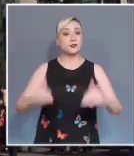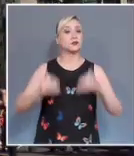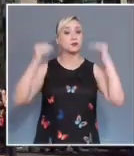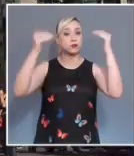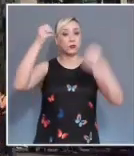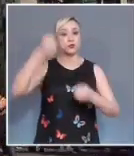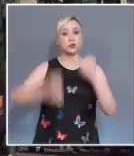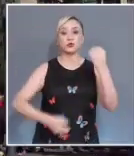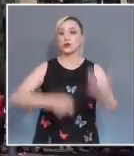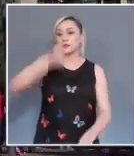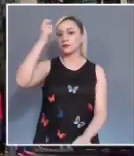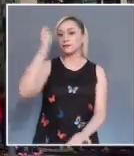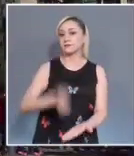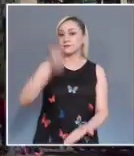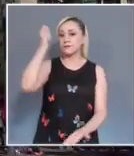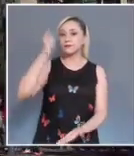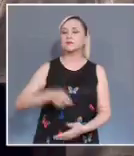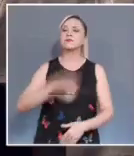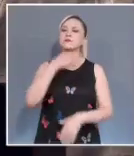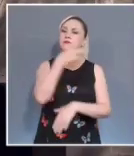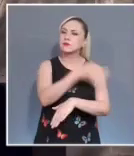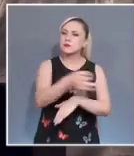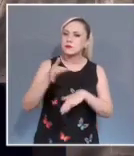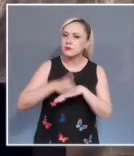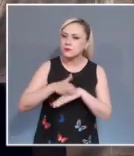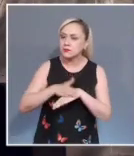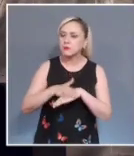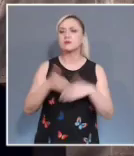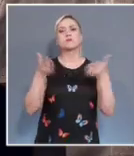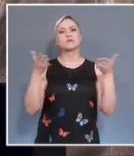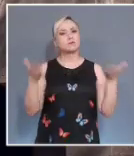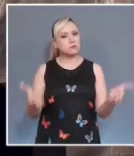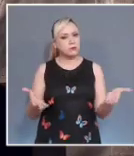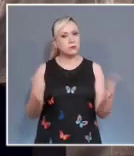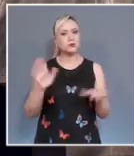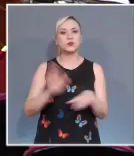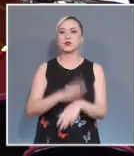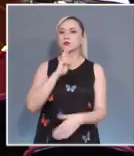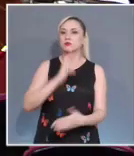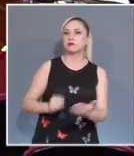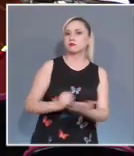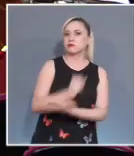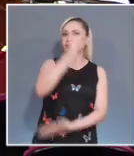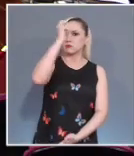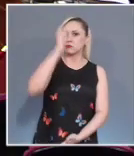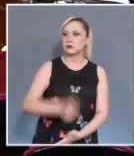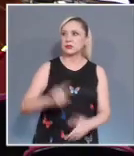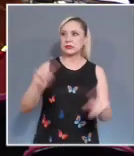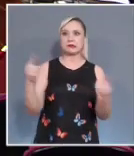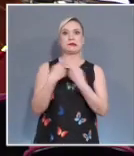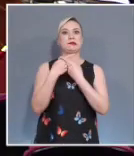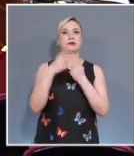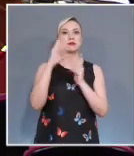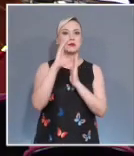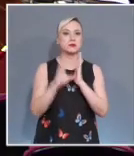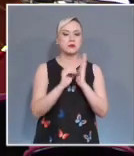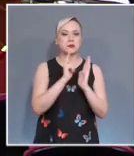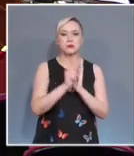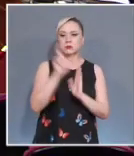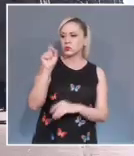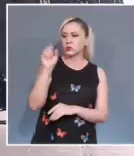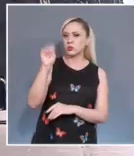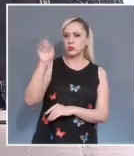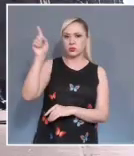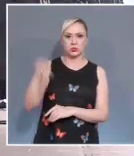la Nación dio a conocer que como resultado del fallo del Pleno en la acción de inconstitucionalidad